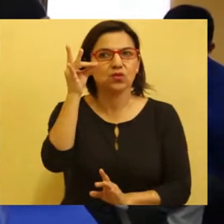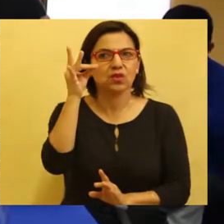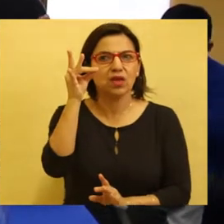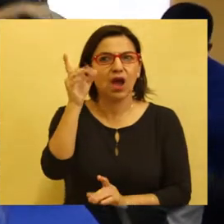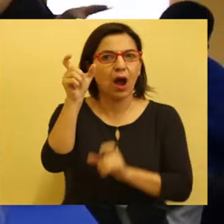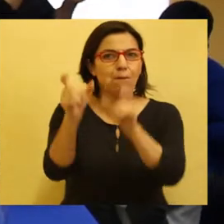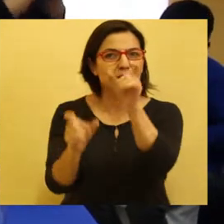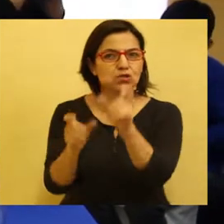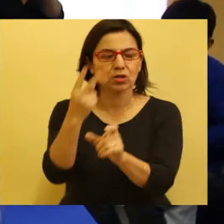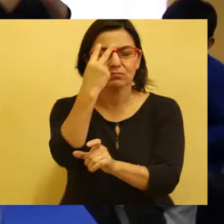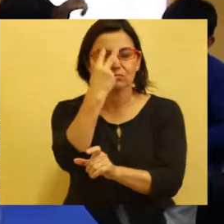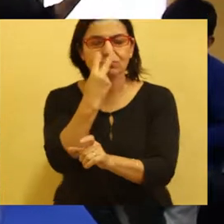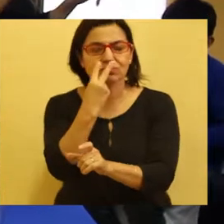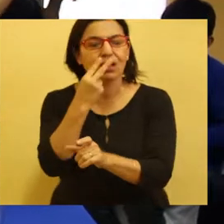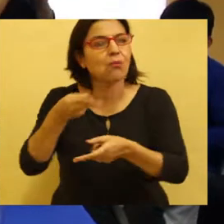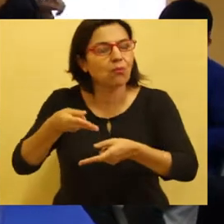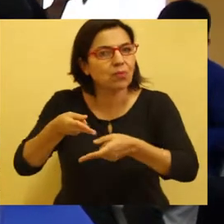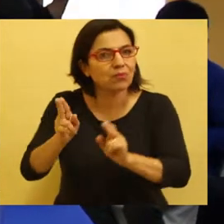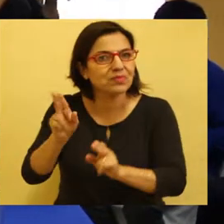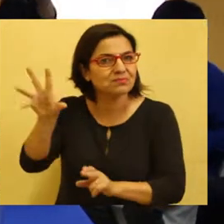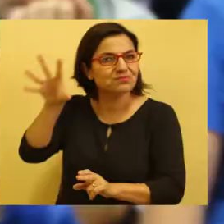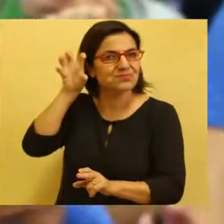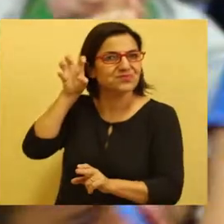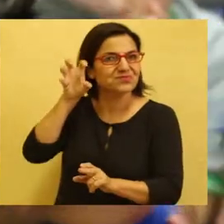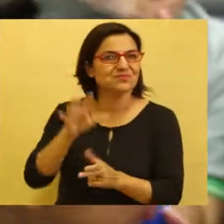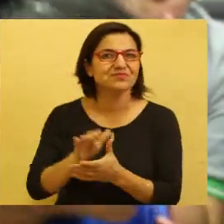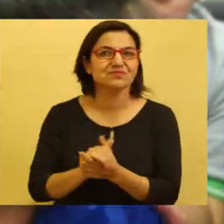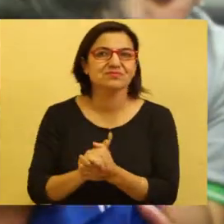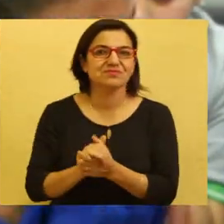cuenta que podía ser percibida perfectamente con los ojos cerrados.